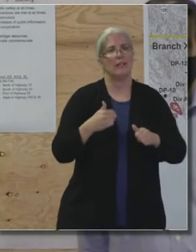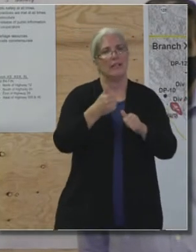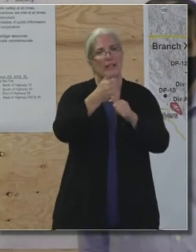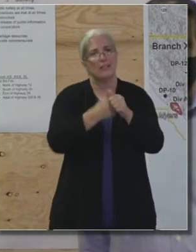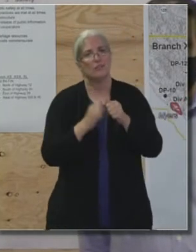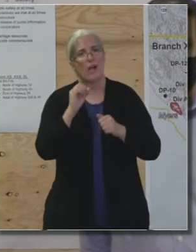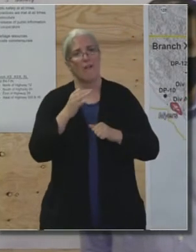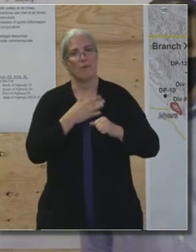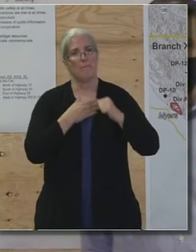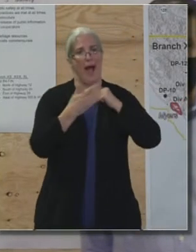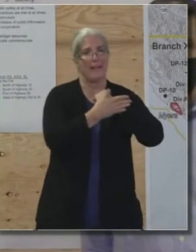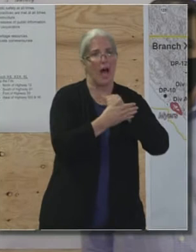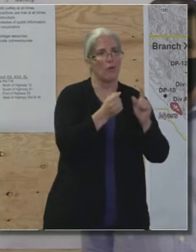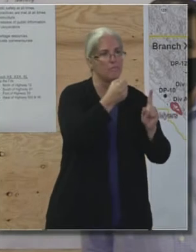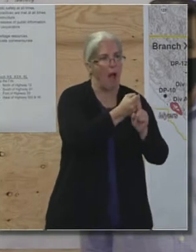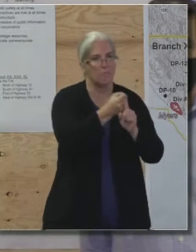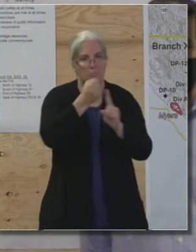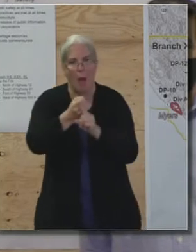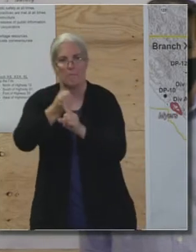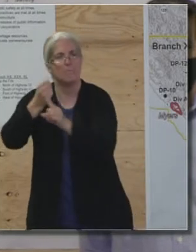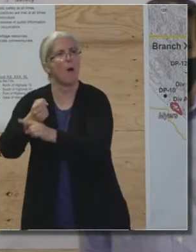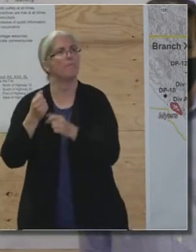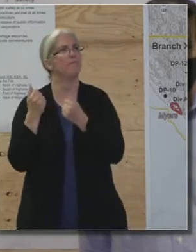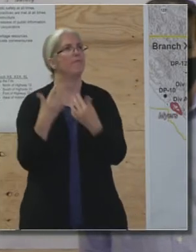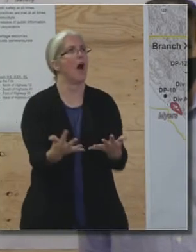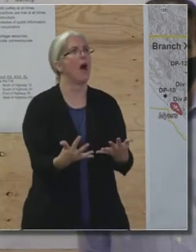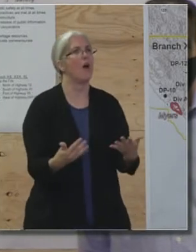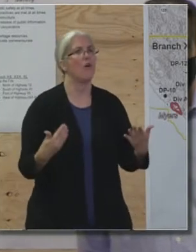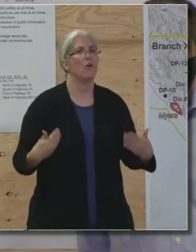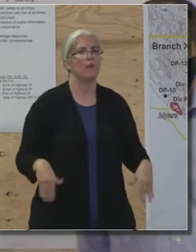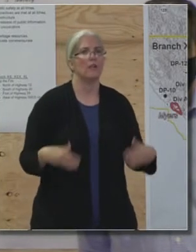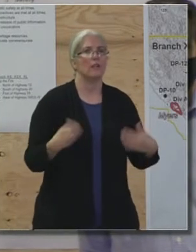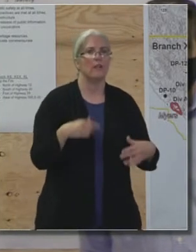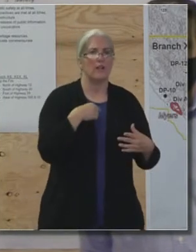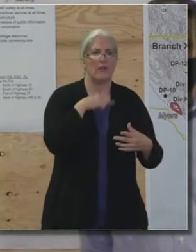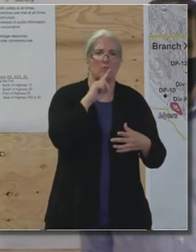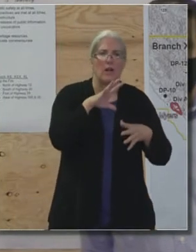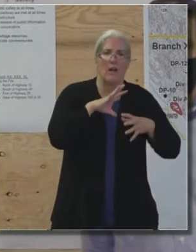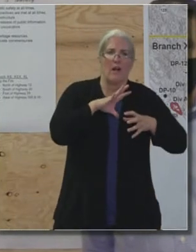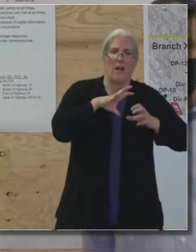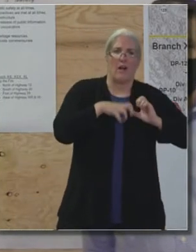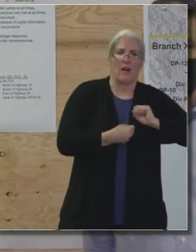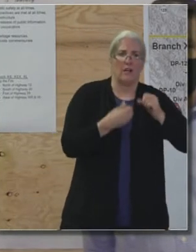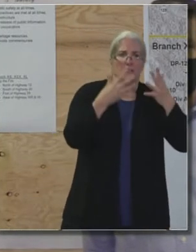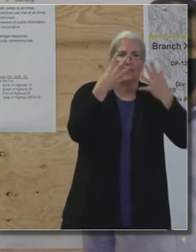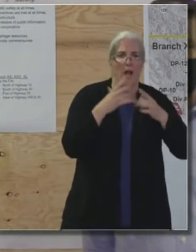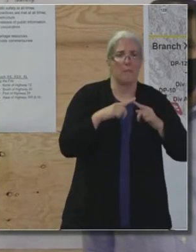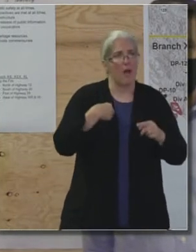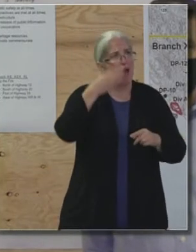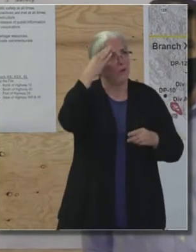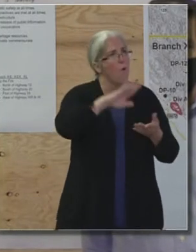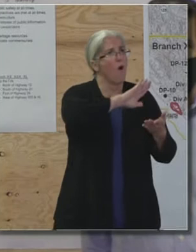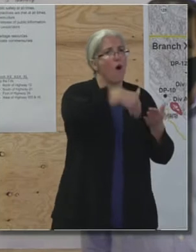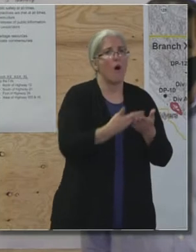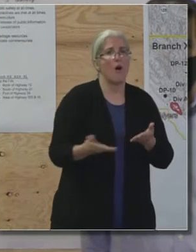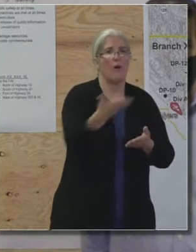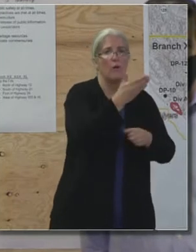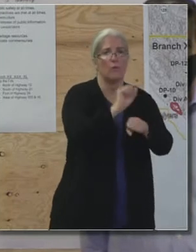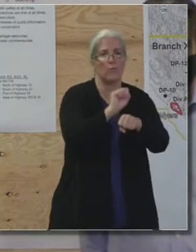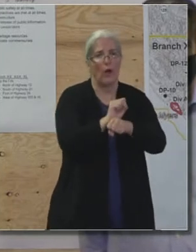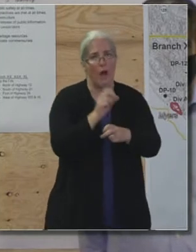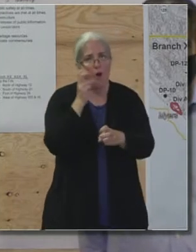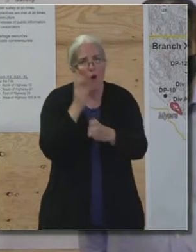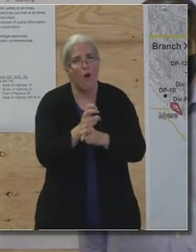está con incendios me entristece esto pero sé que están haciendo un excelente trabajo